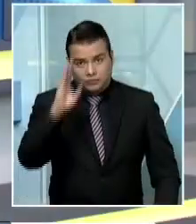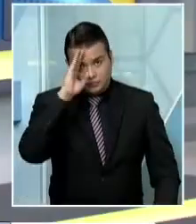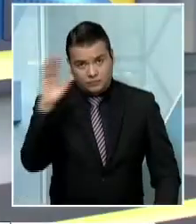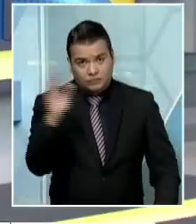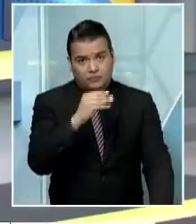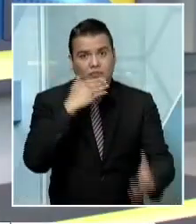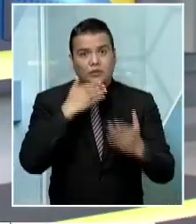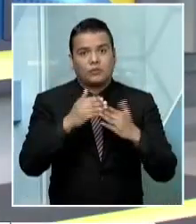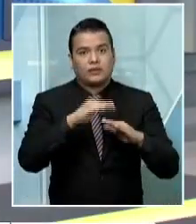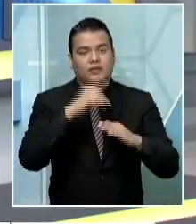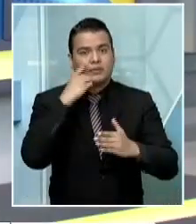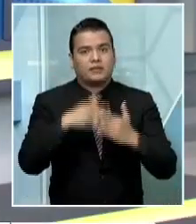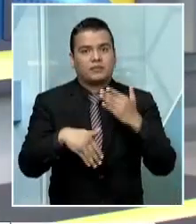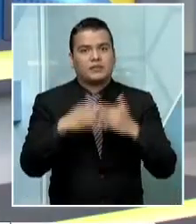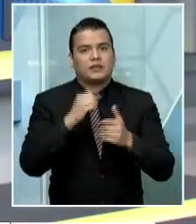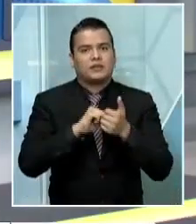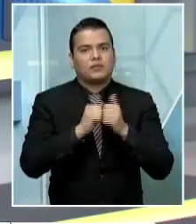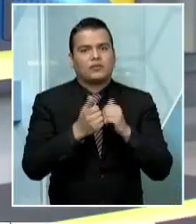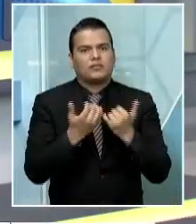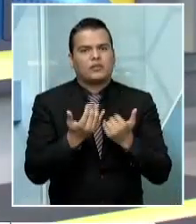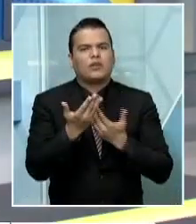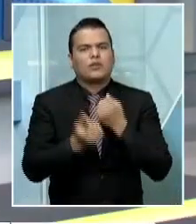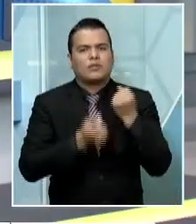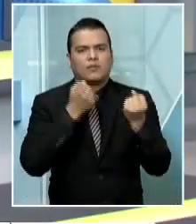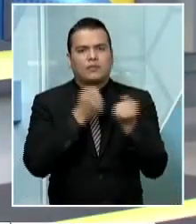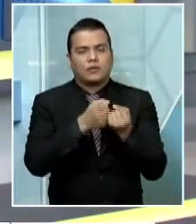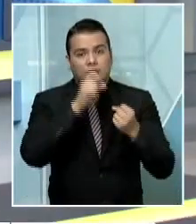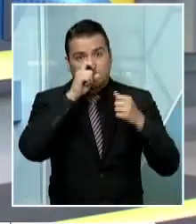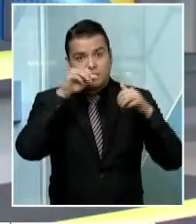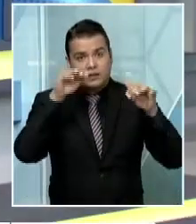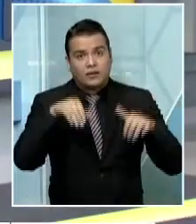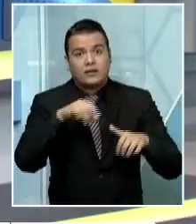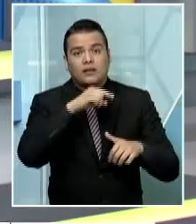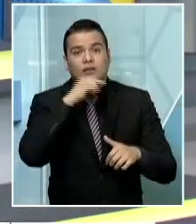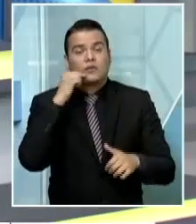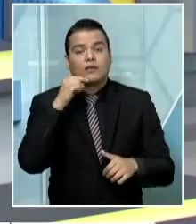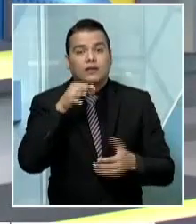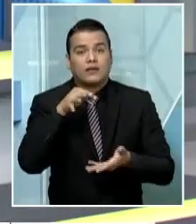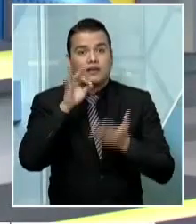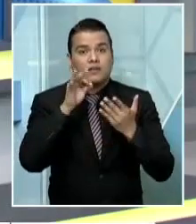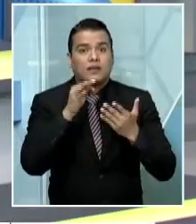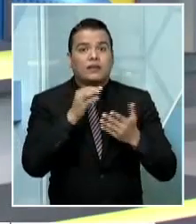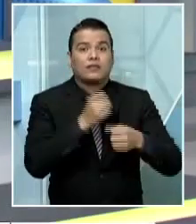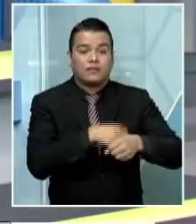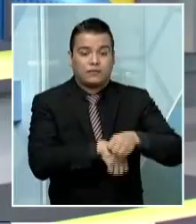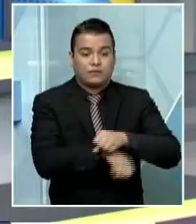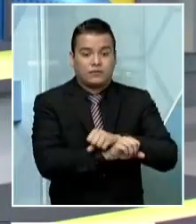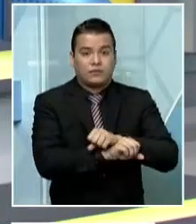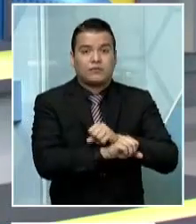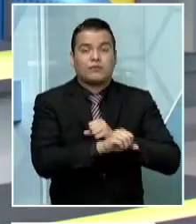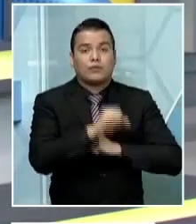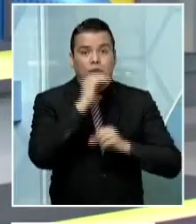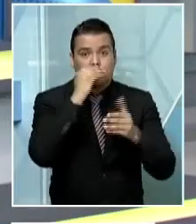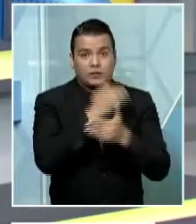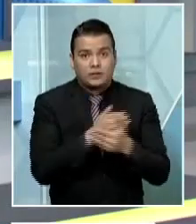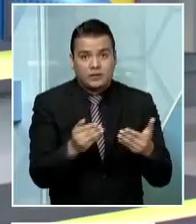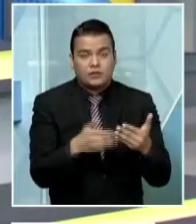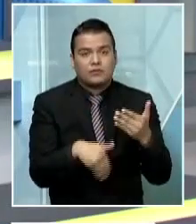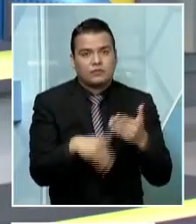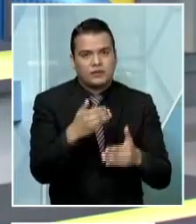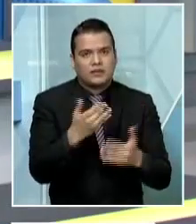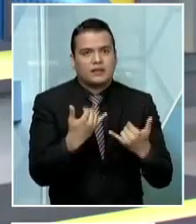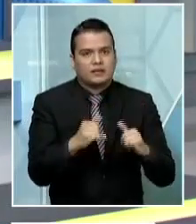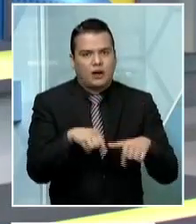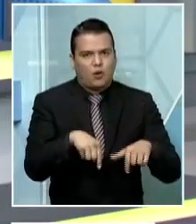Hola, ¿qué tal? Con el patrocinio de Café Águila Roja presentamos los deportes en 90 minutos. Vuelve el fútbol, vuelve la selección Valle Infantil, que está retornando